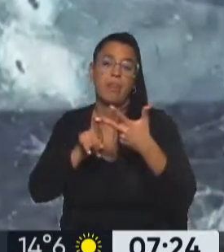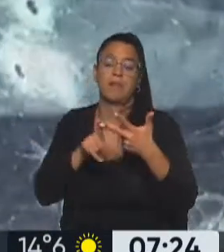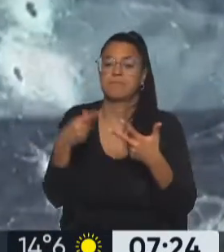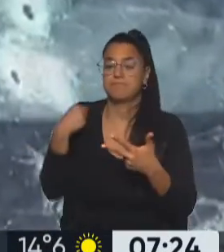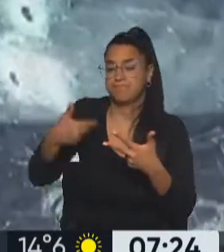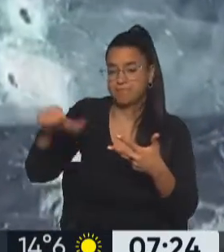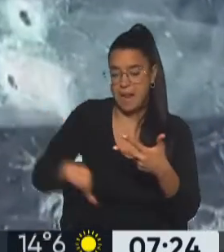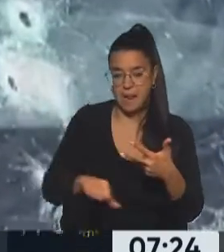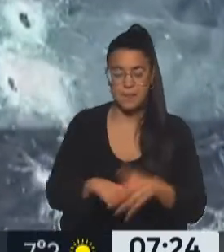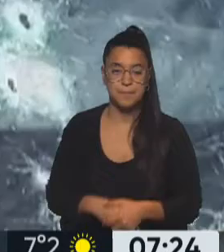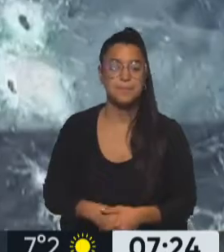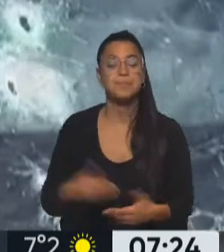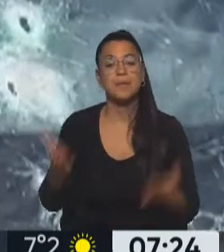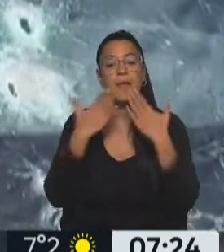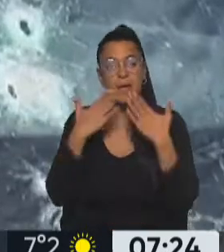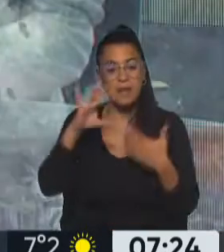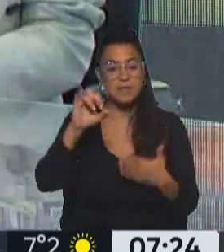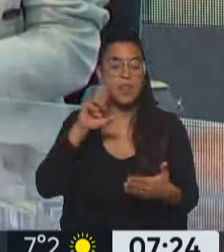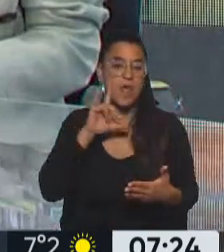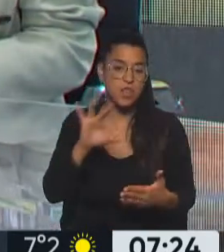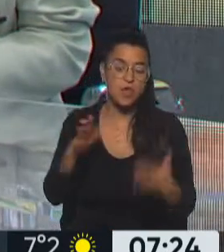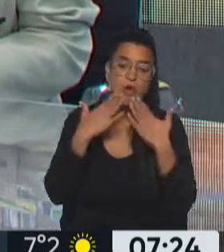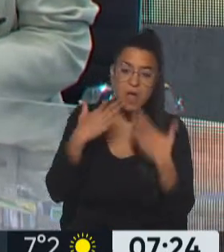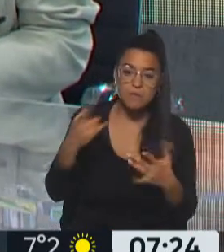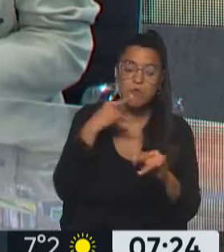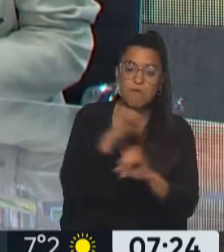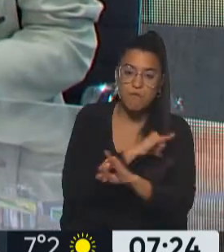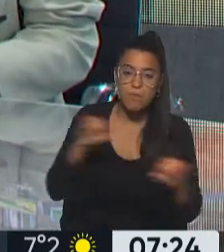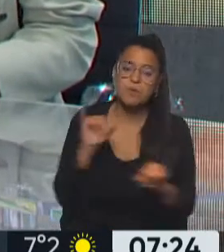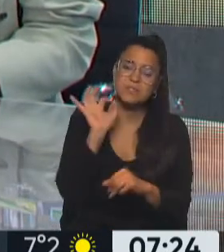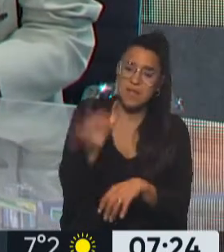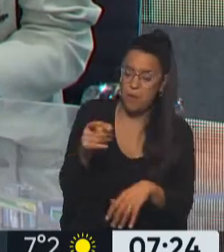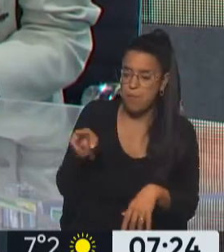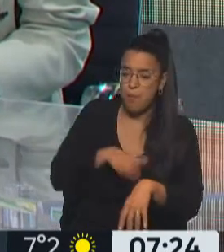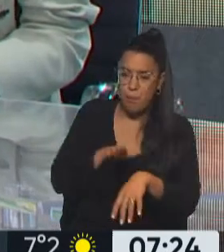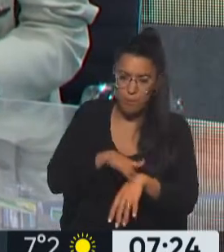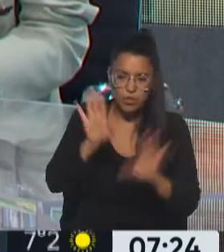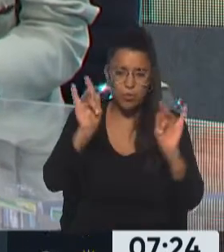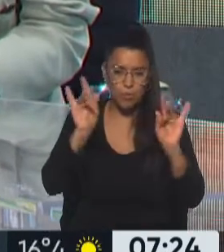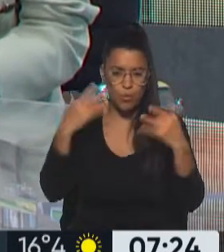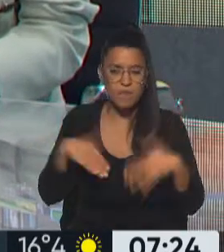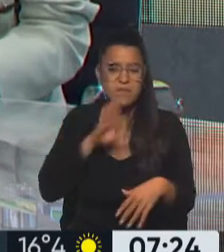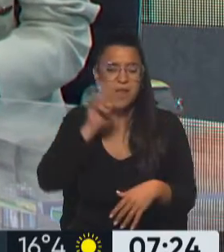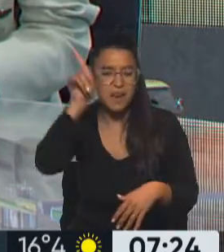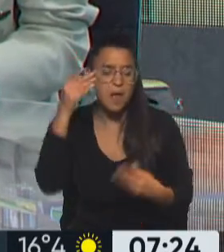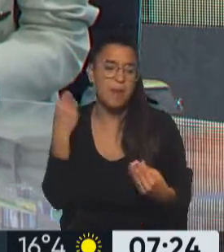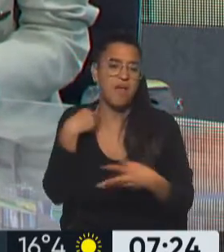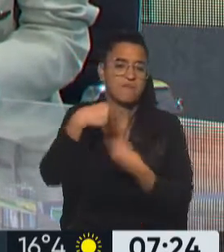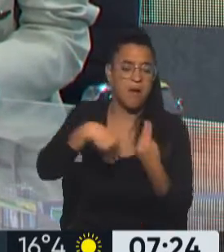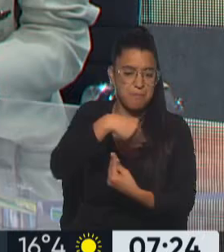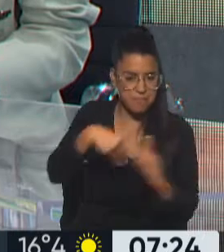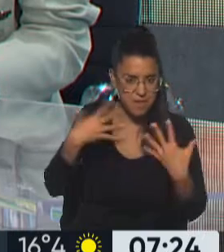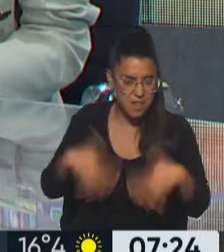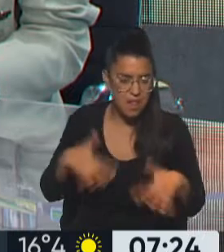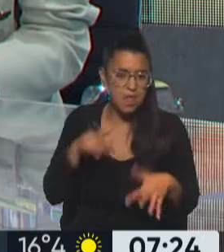operativo. Darío, gracias de corazón por este informe. Sabemos que son horas difíciles allí en Israel para la familia,